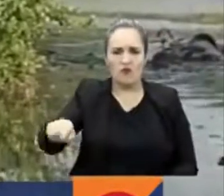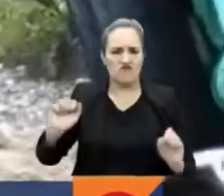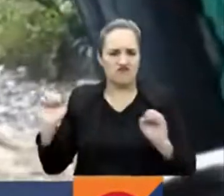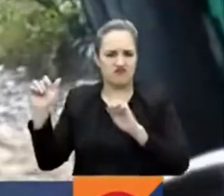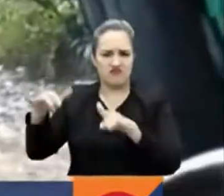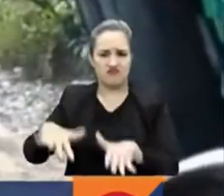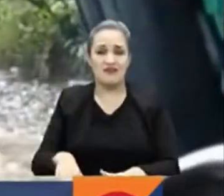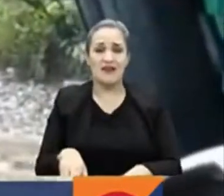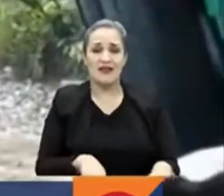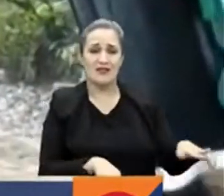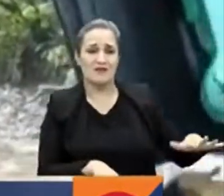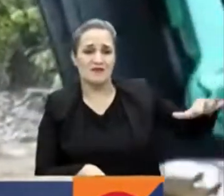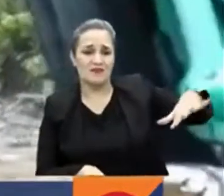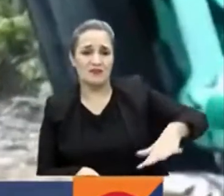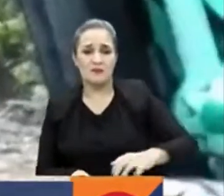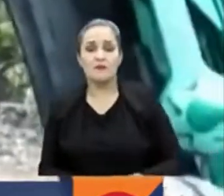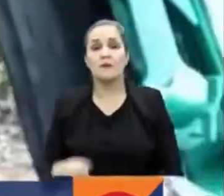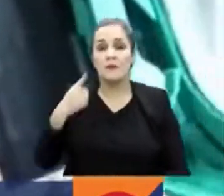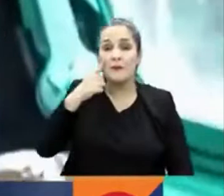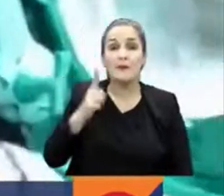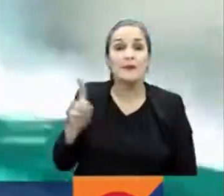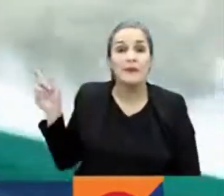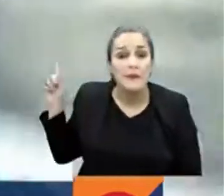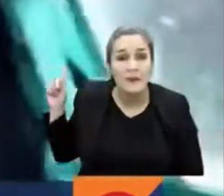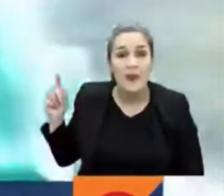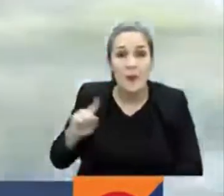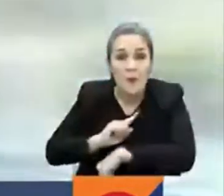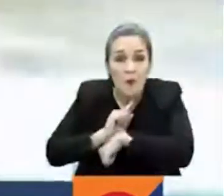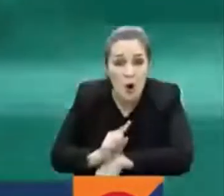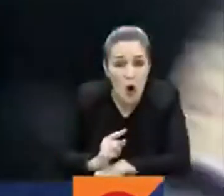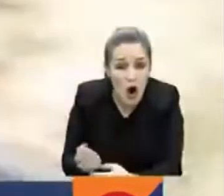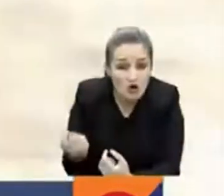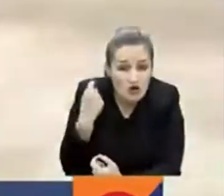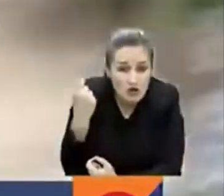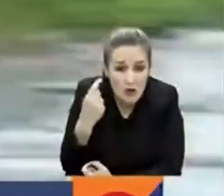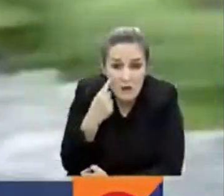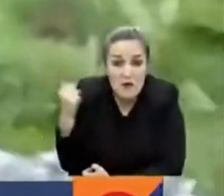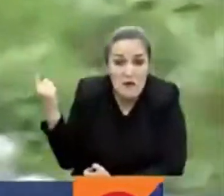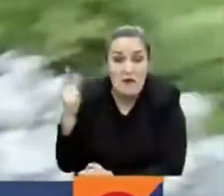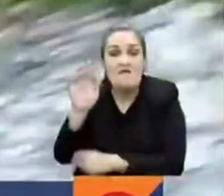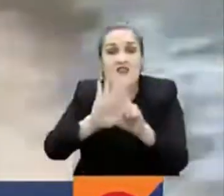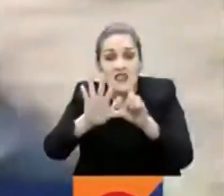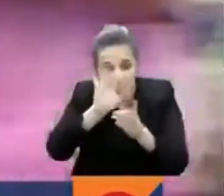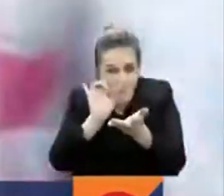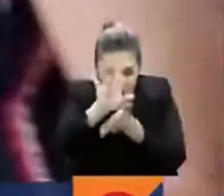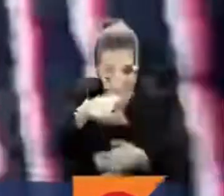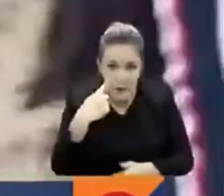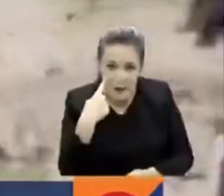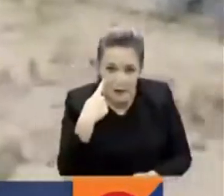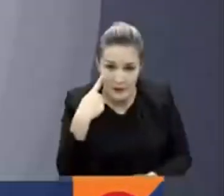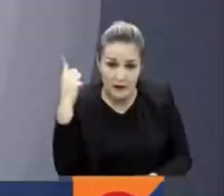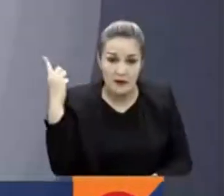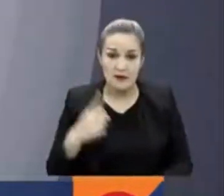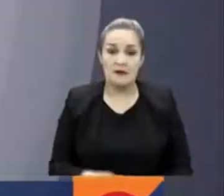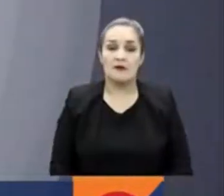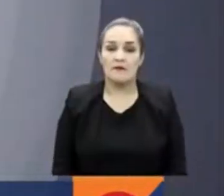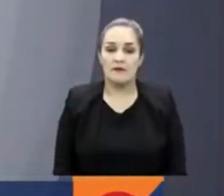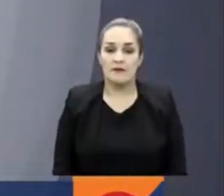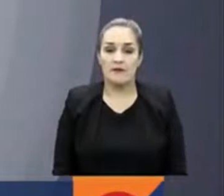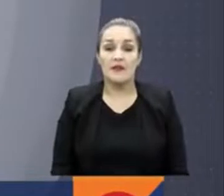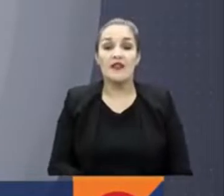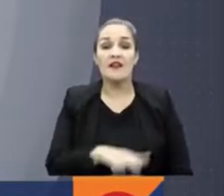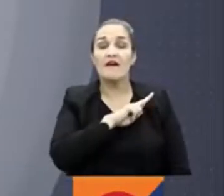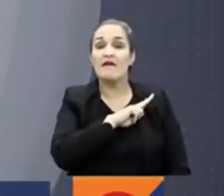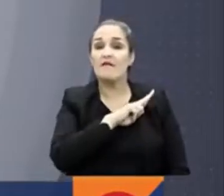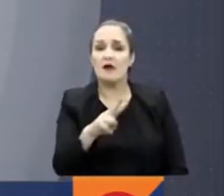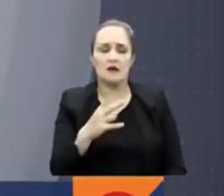crecidos. Mostrando de la creciente de ahorita, con el aguacero, ahí le mandamos el video. El Valle del Cauca